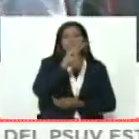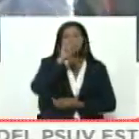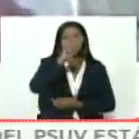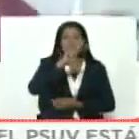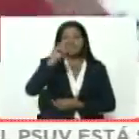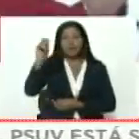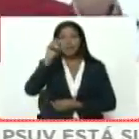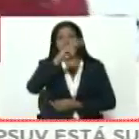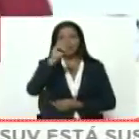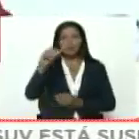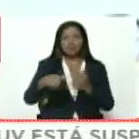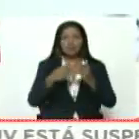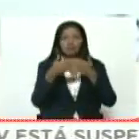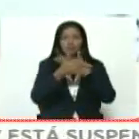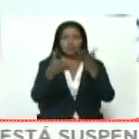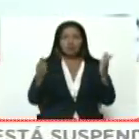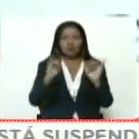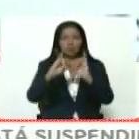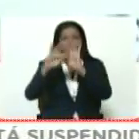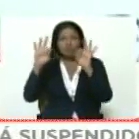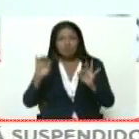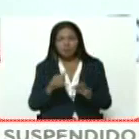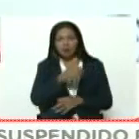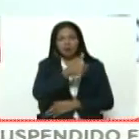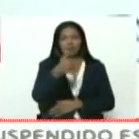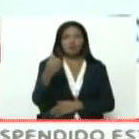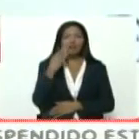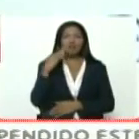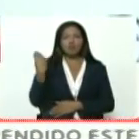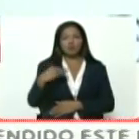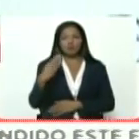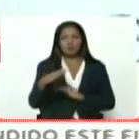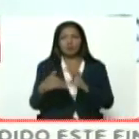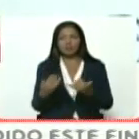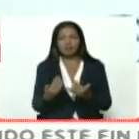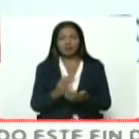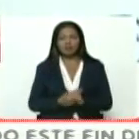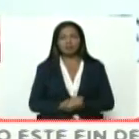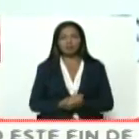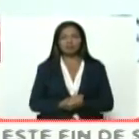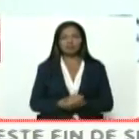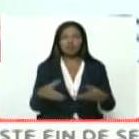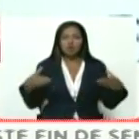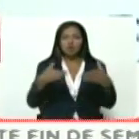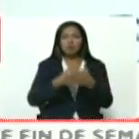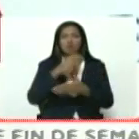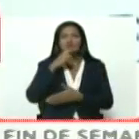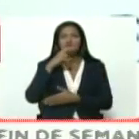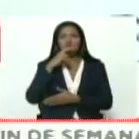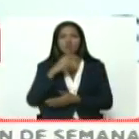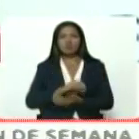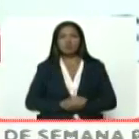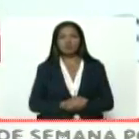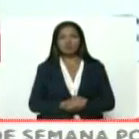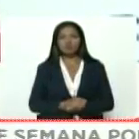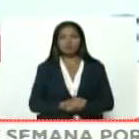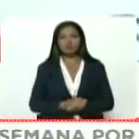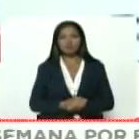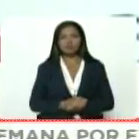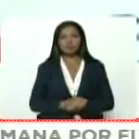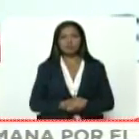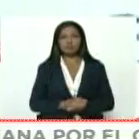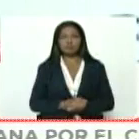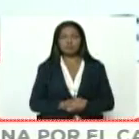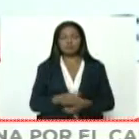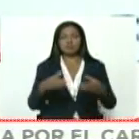2020 para todas las asignaturas de esta juventud, de la generación de oro, la